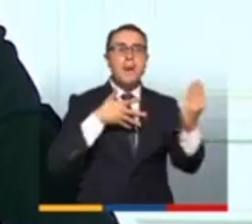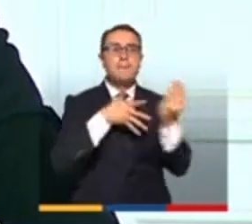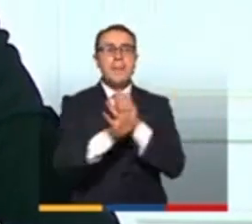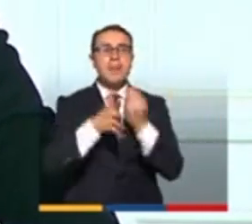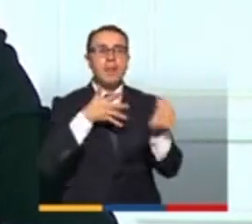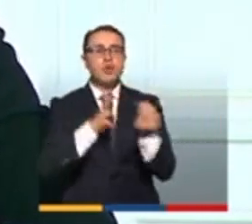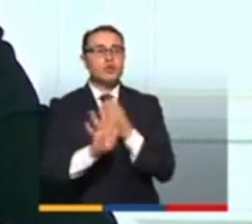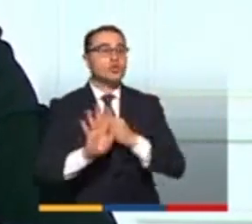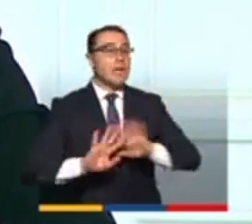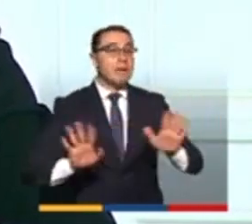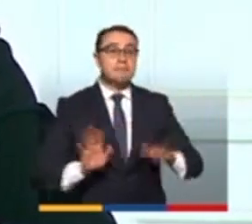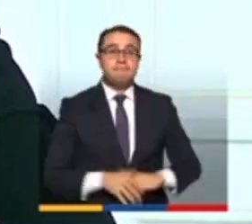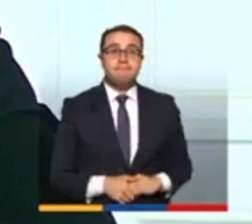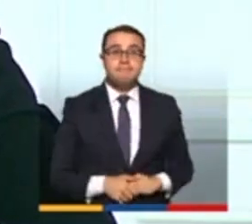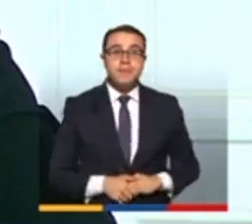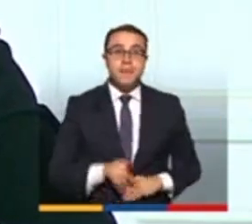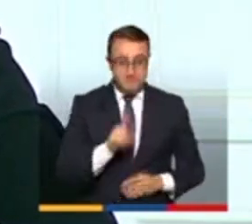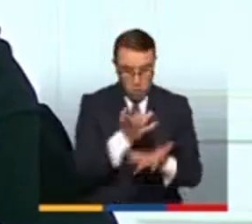las recomendaciones que.